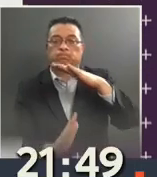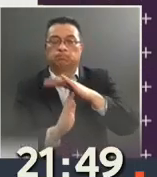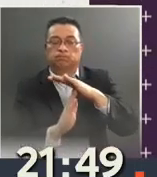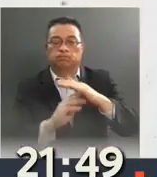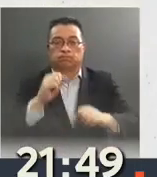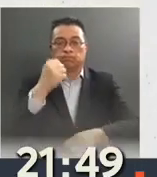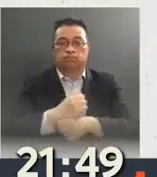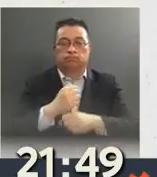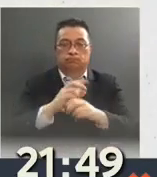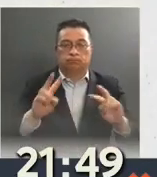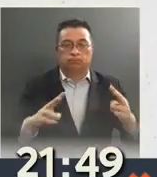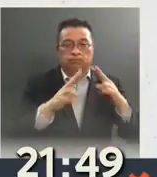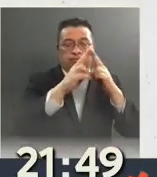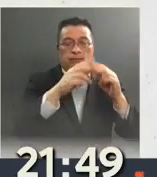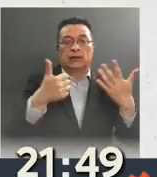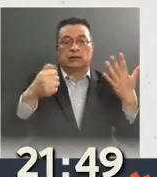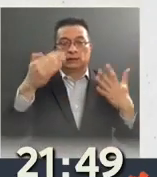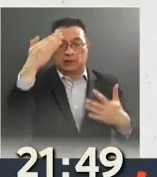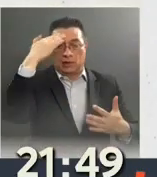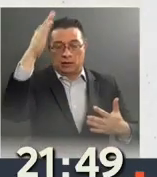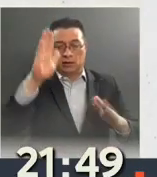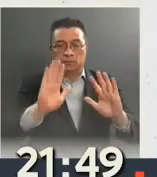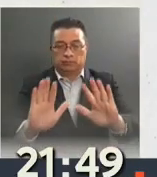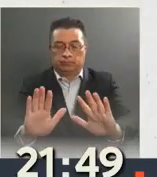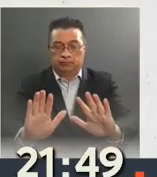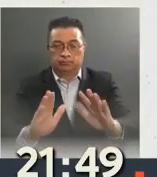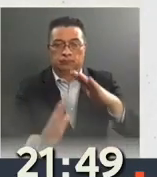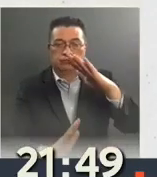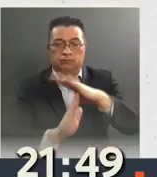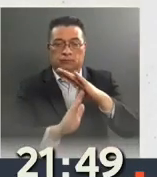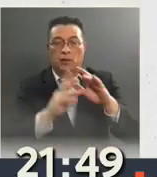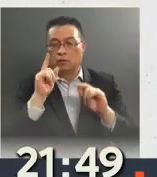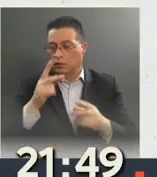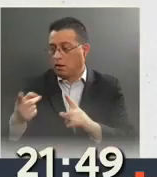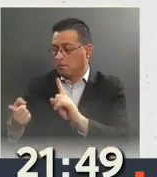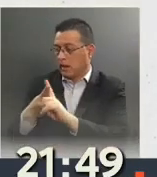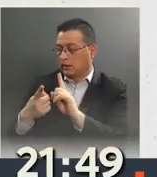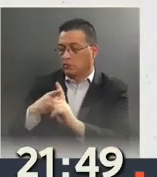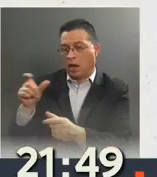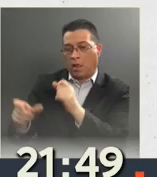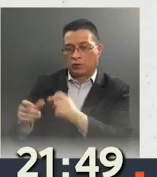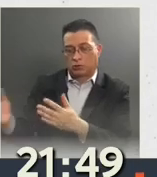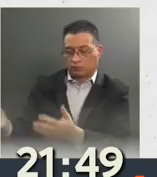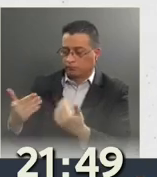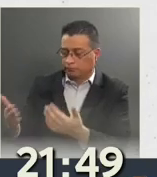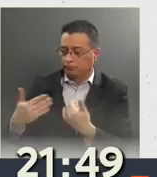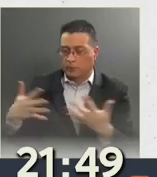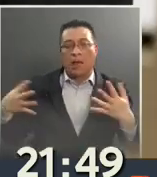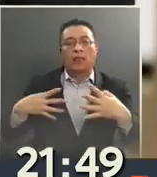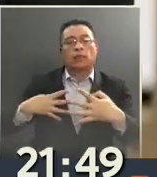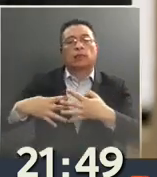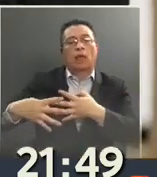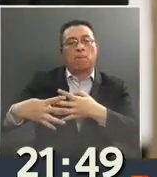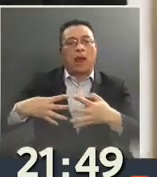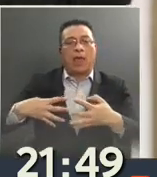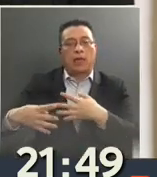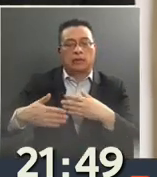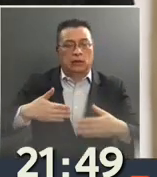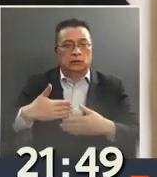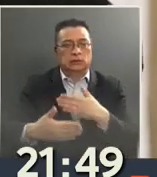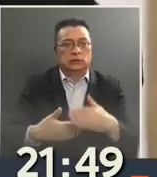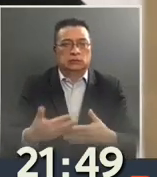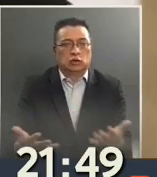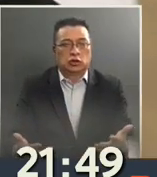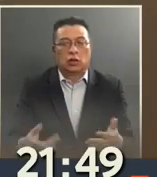proyecto por 60 días para facilitar la participación ciudadana, a fin de dar mayor transparencia al proceso y evitar lo que